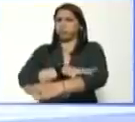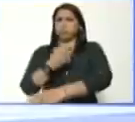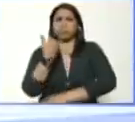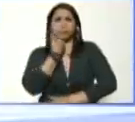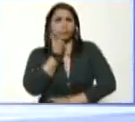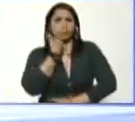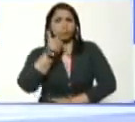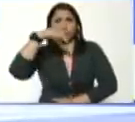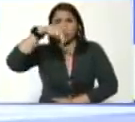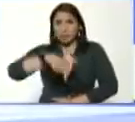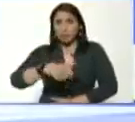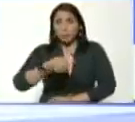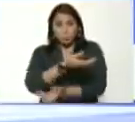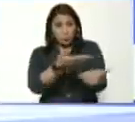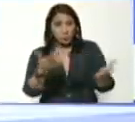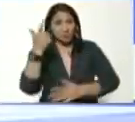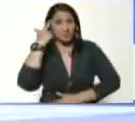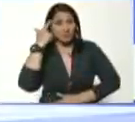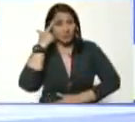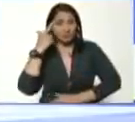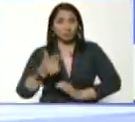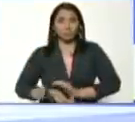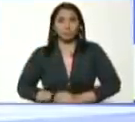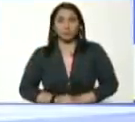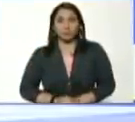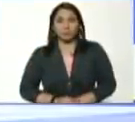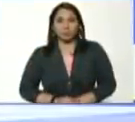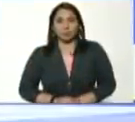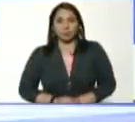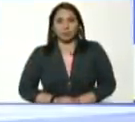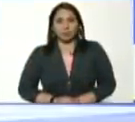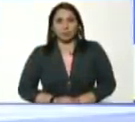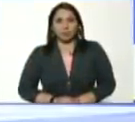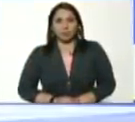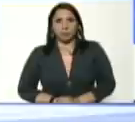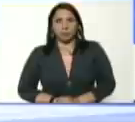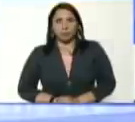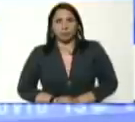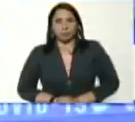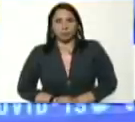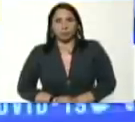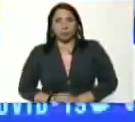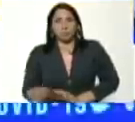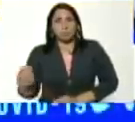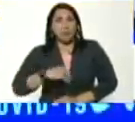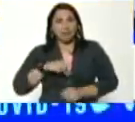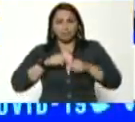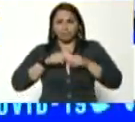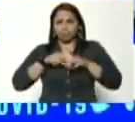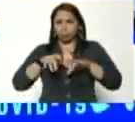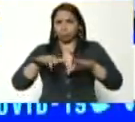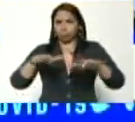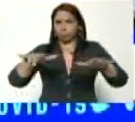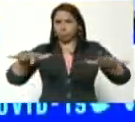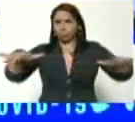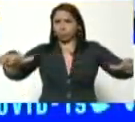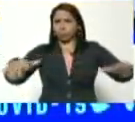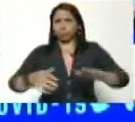como saben ustedes, que es más contagiosa,